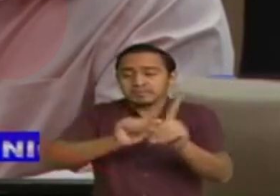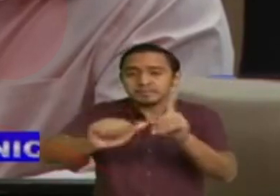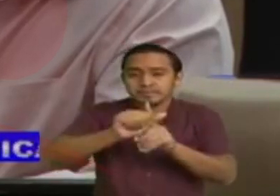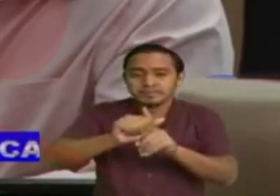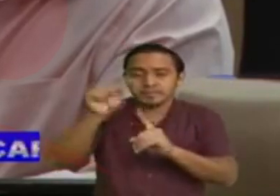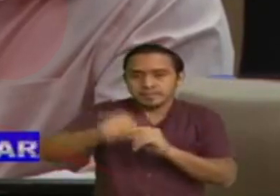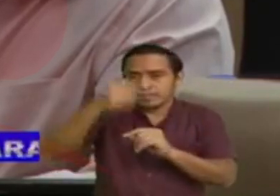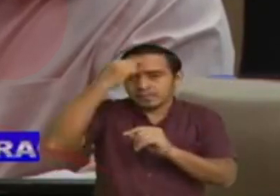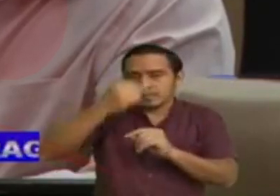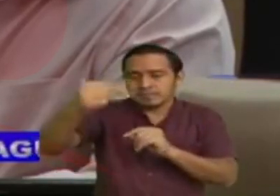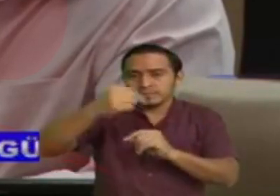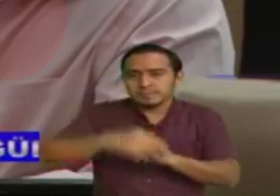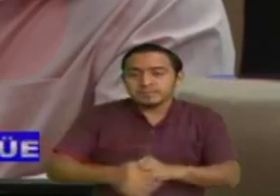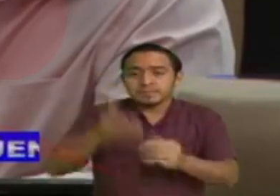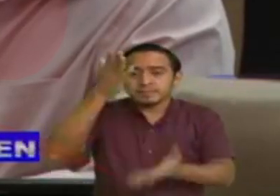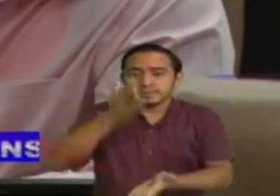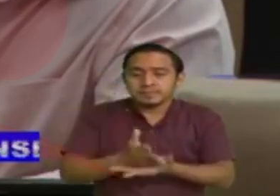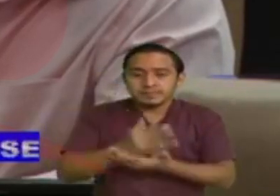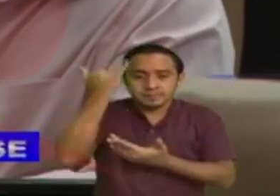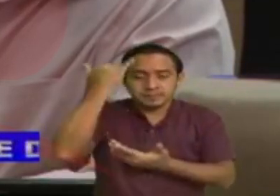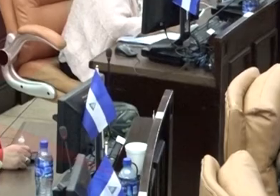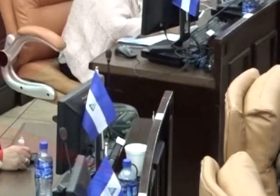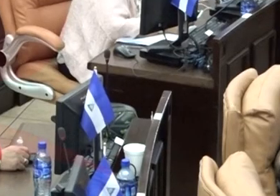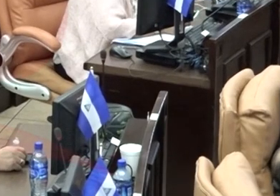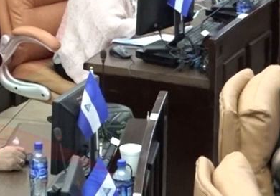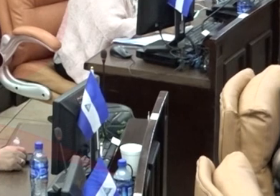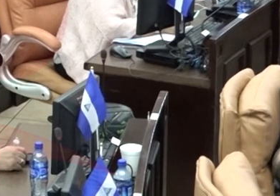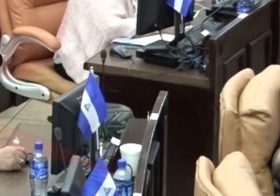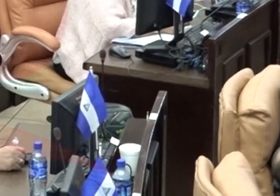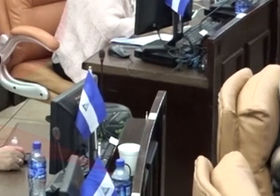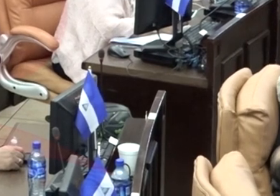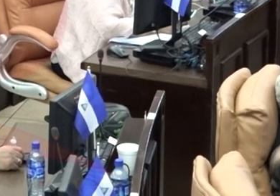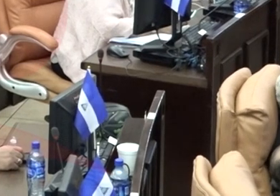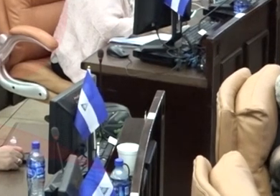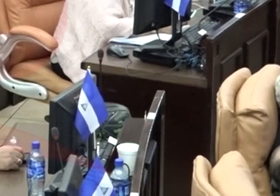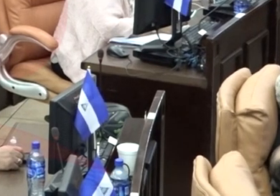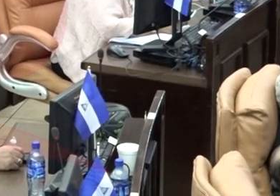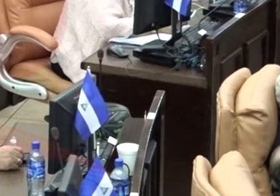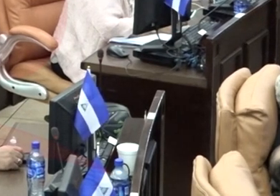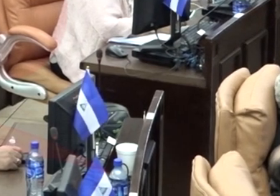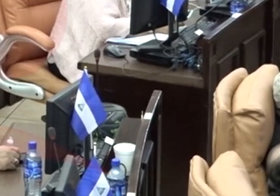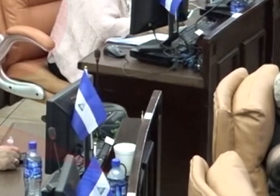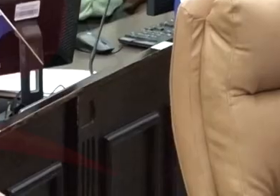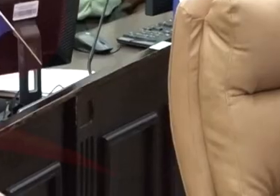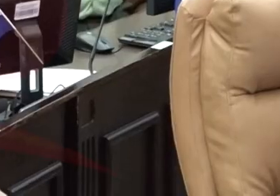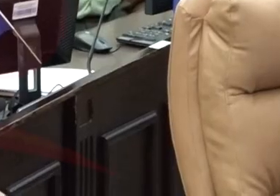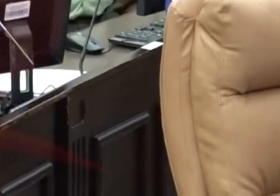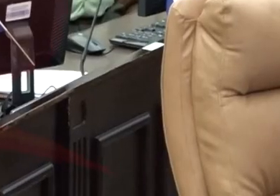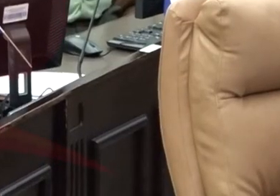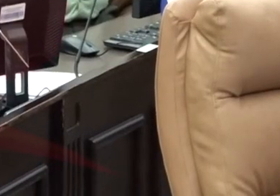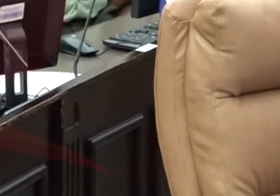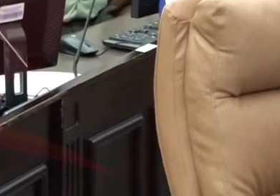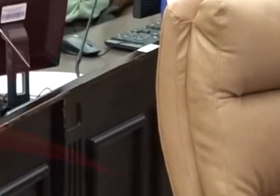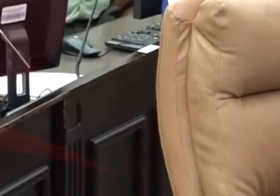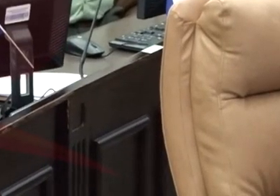este honorable Poder Legislativo el dictamen de iniciativa de ley de digesto jurídico nicaragüense de la materia de derechos humanos conforme al artículo 4,